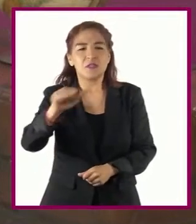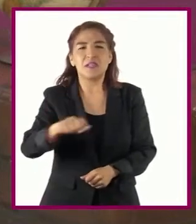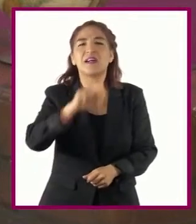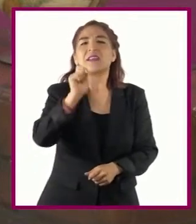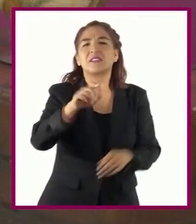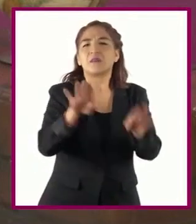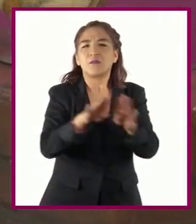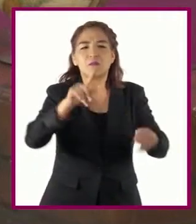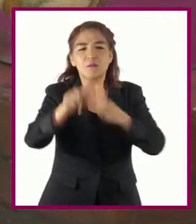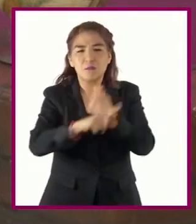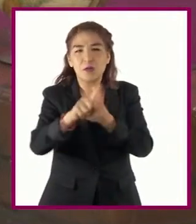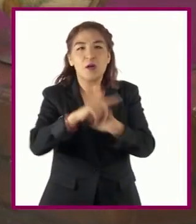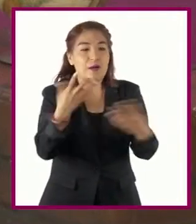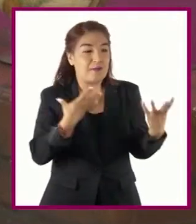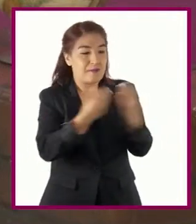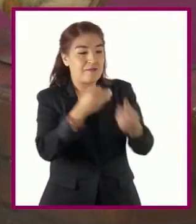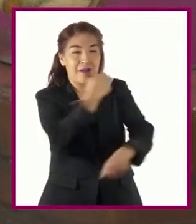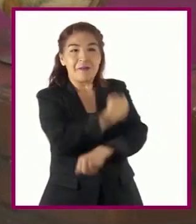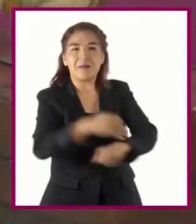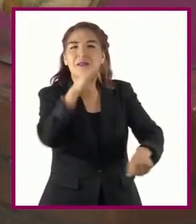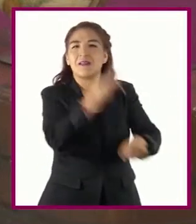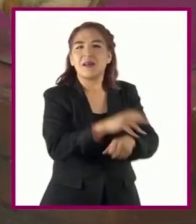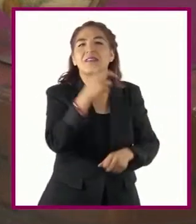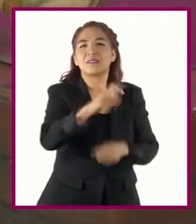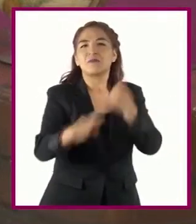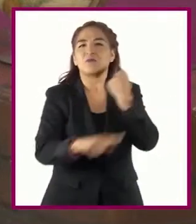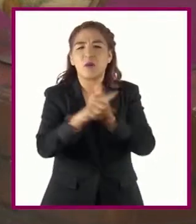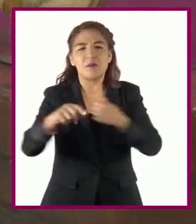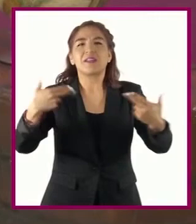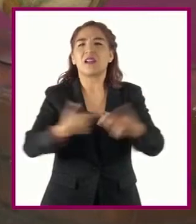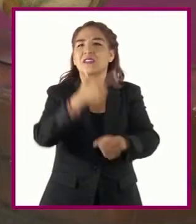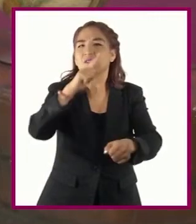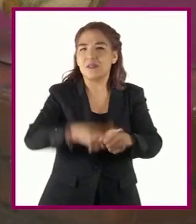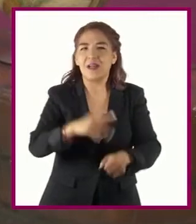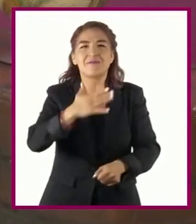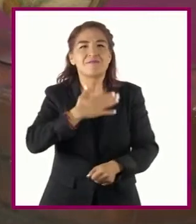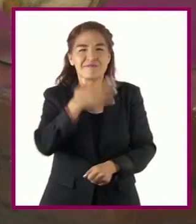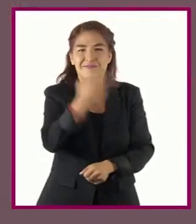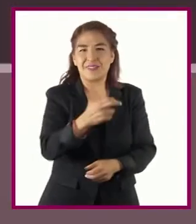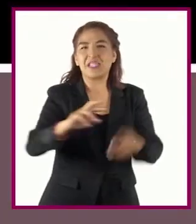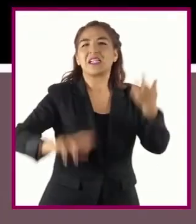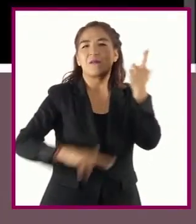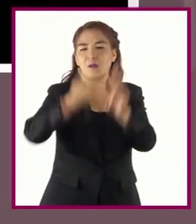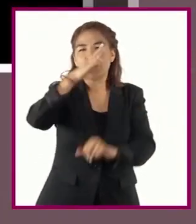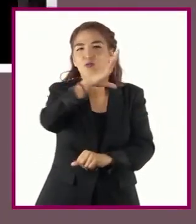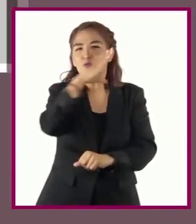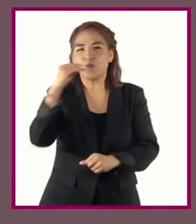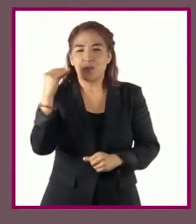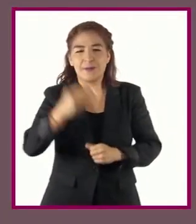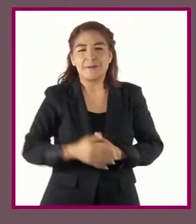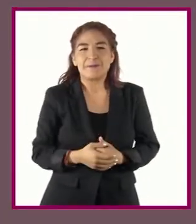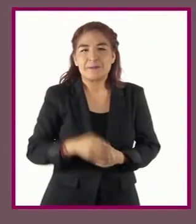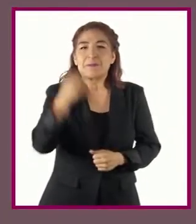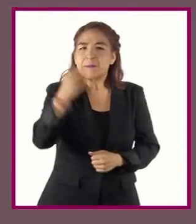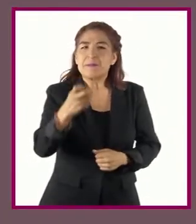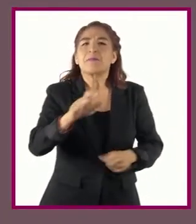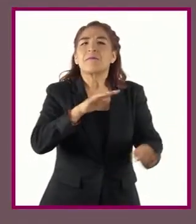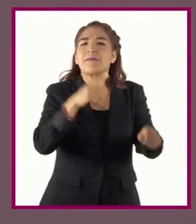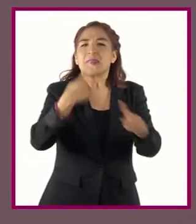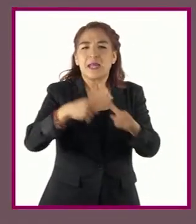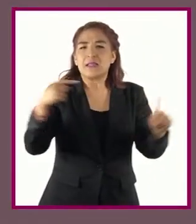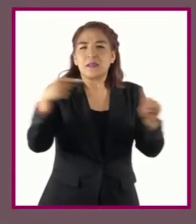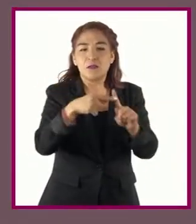motivó el surgimiento de movimientos nacionalistas muy influenciados por la Revolución cubana. Entre estos destacan